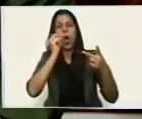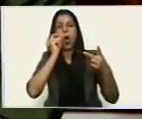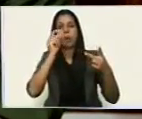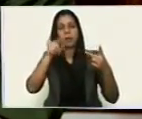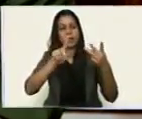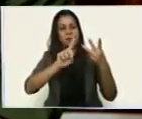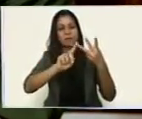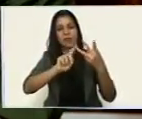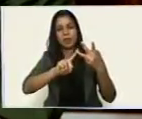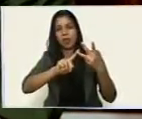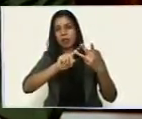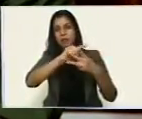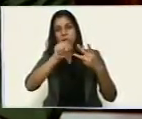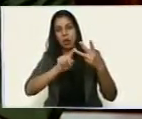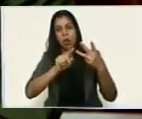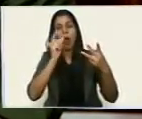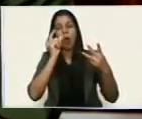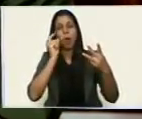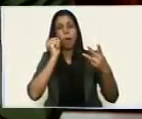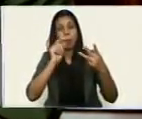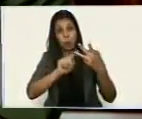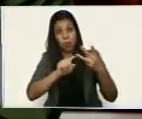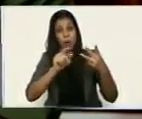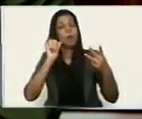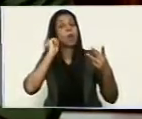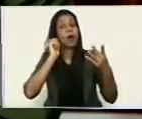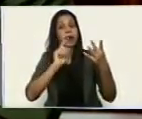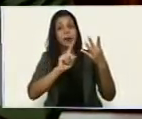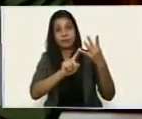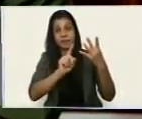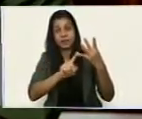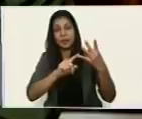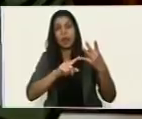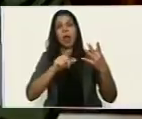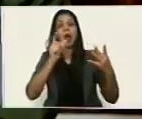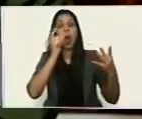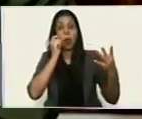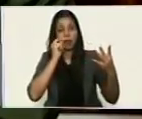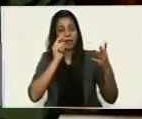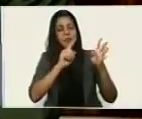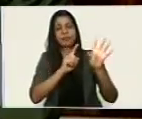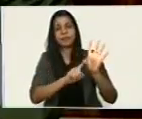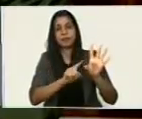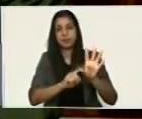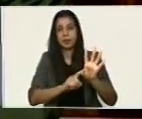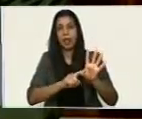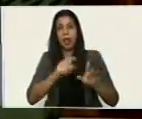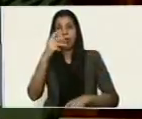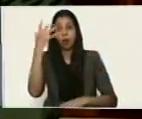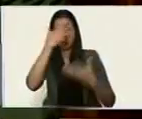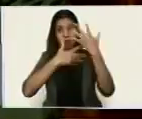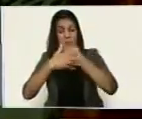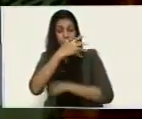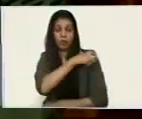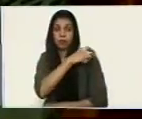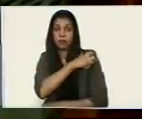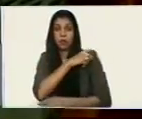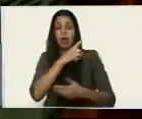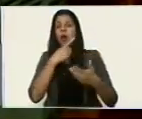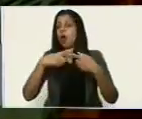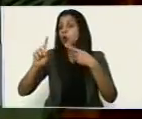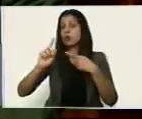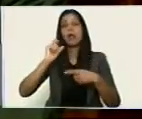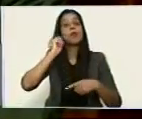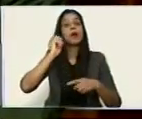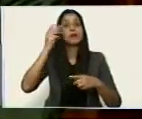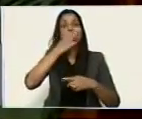Braulio Álvarez, Isamari Matute, Noris Herrera, Orlando Camacho, Fernando Soto Roja, Noelí